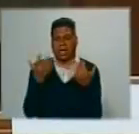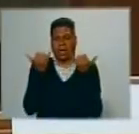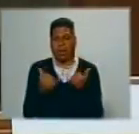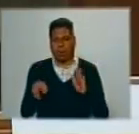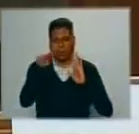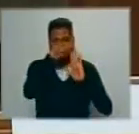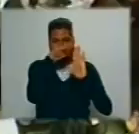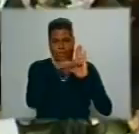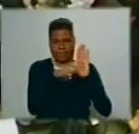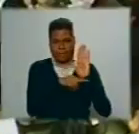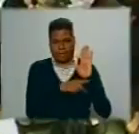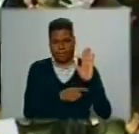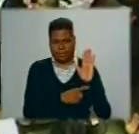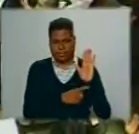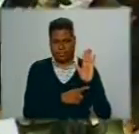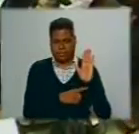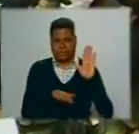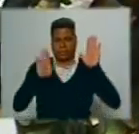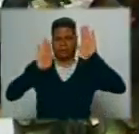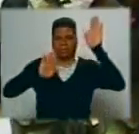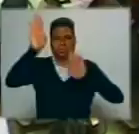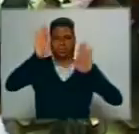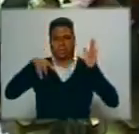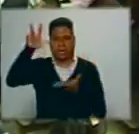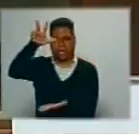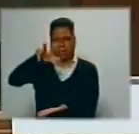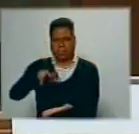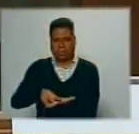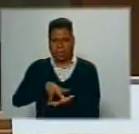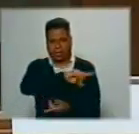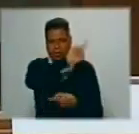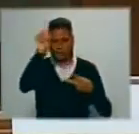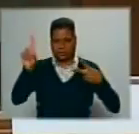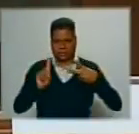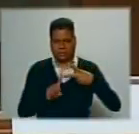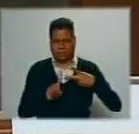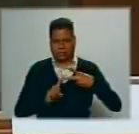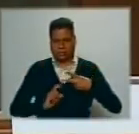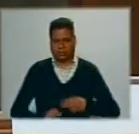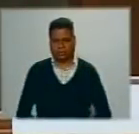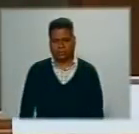día aprobado. Siguiente punto, ciudadano secretario.